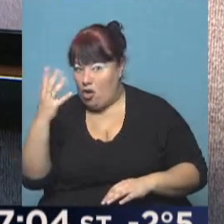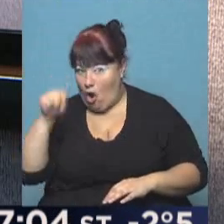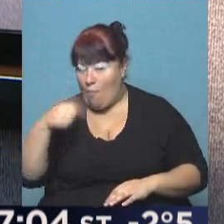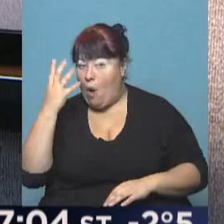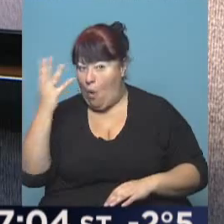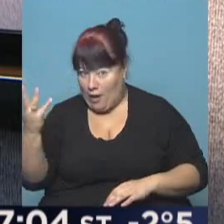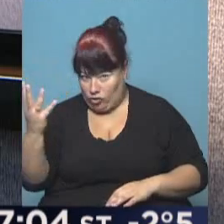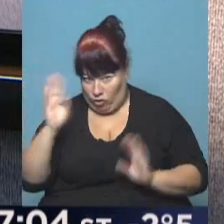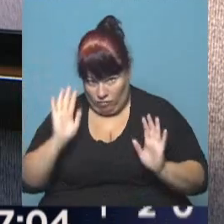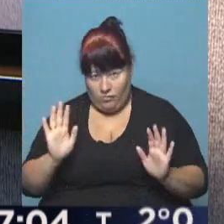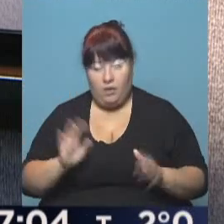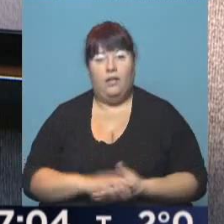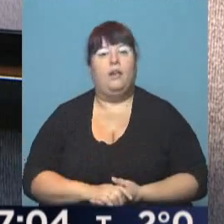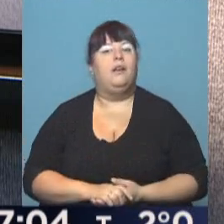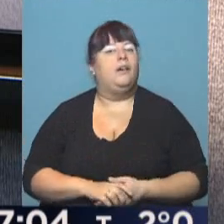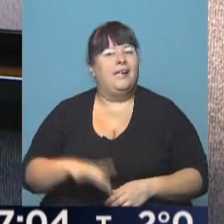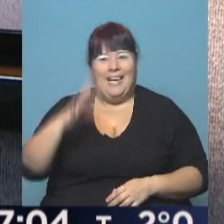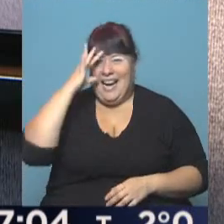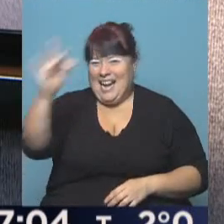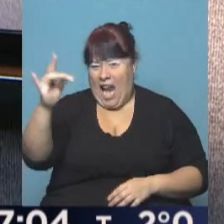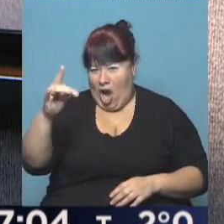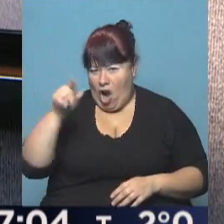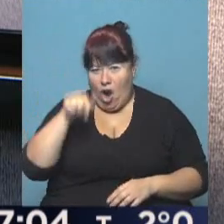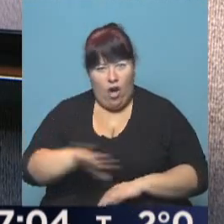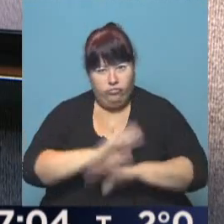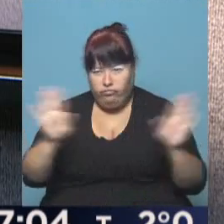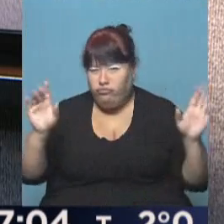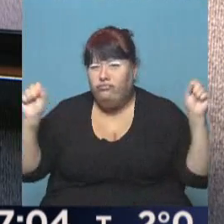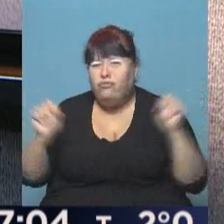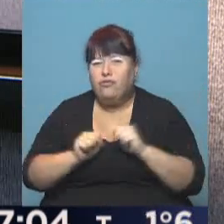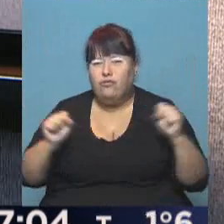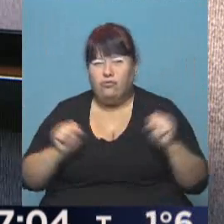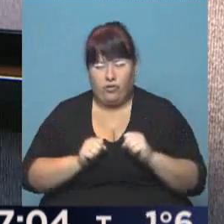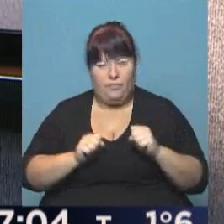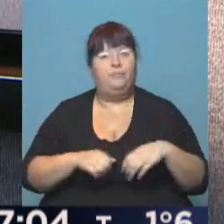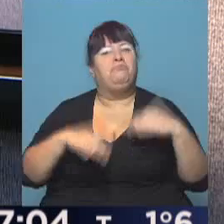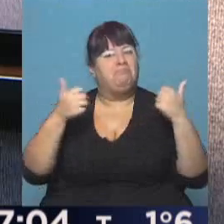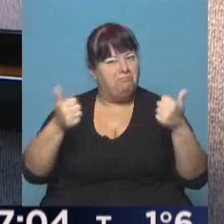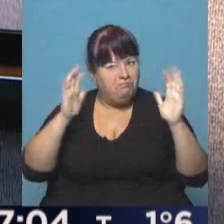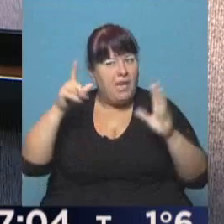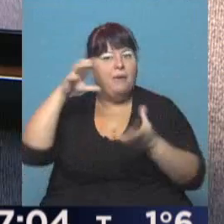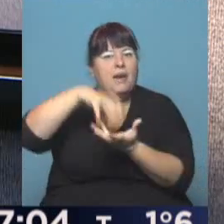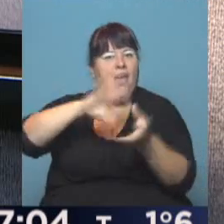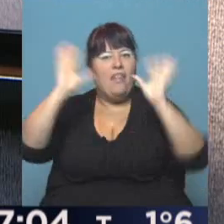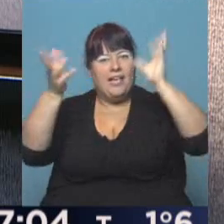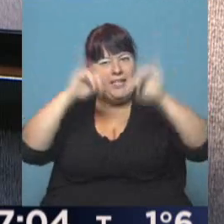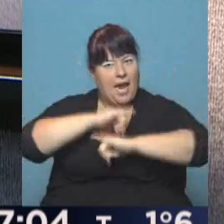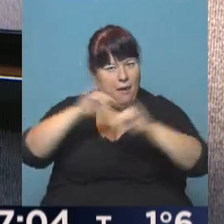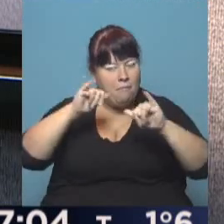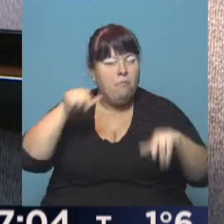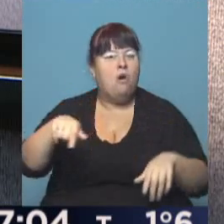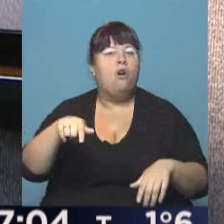25.4 bajo cero. Récord absoluto, ¿eh? Muchísimo frío. Bravo por los observadores meteorológicos